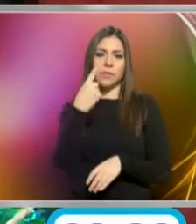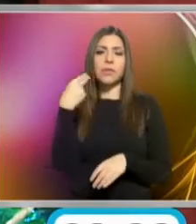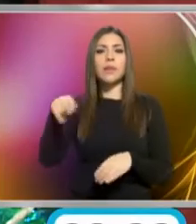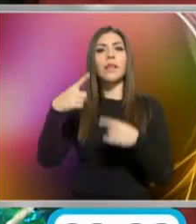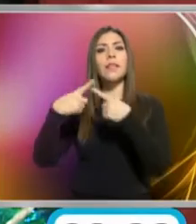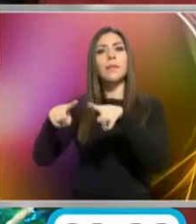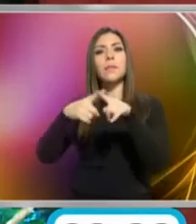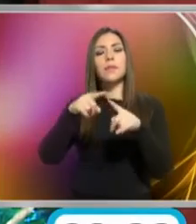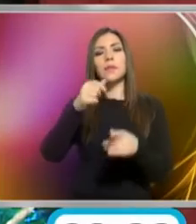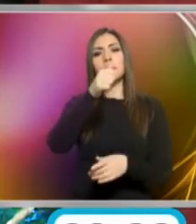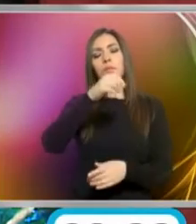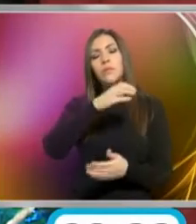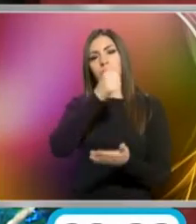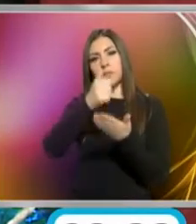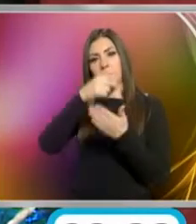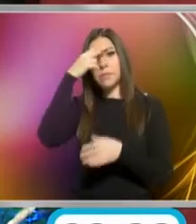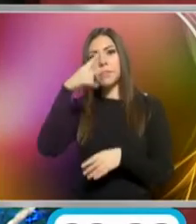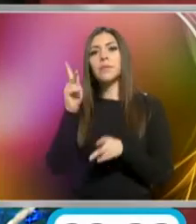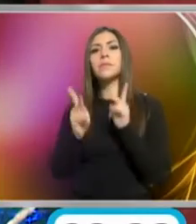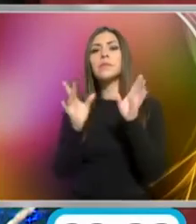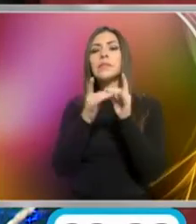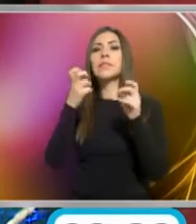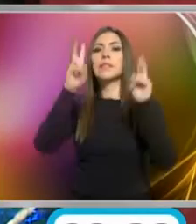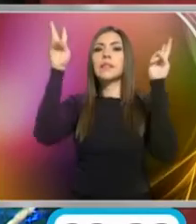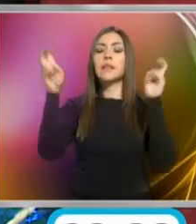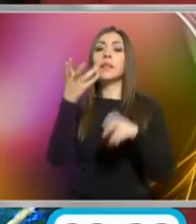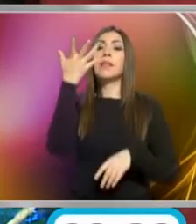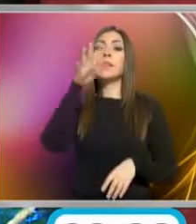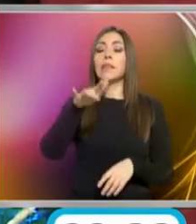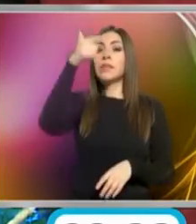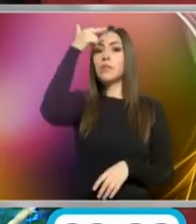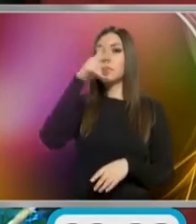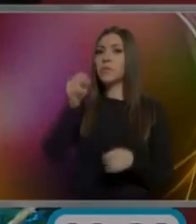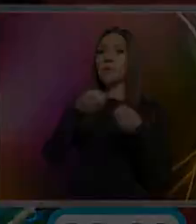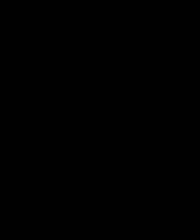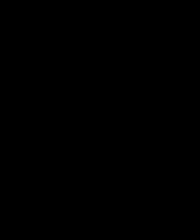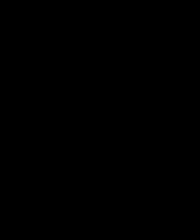Muy Tema wow. interesante. No se lo Sí. puede usted perder. 10 de la noche es Diversidad CDMX.